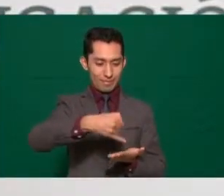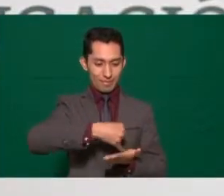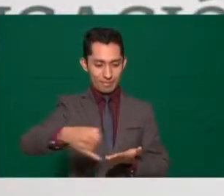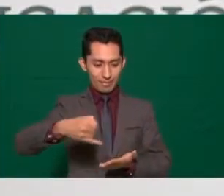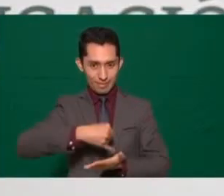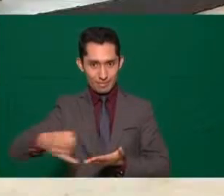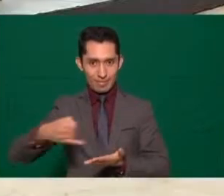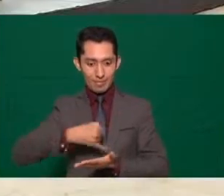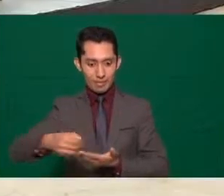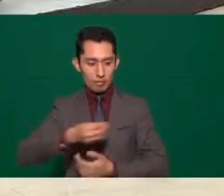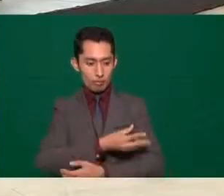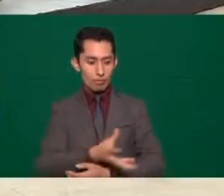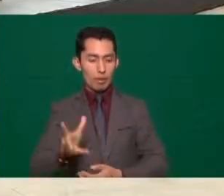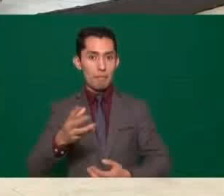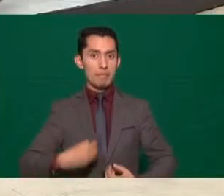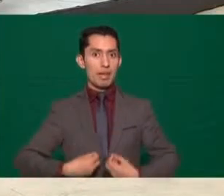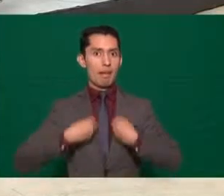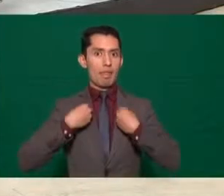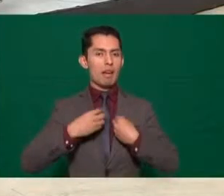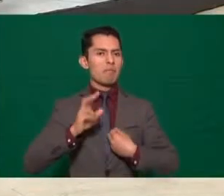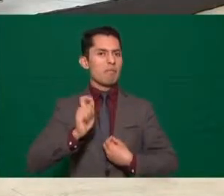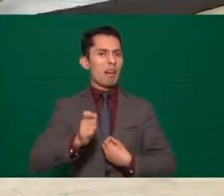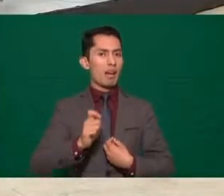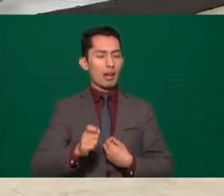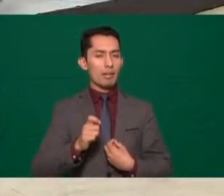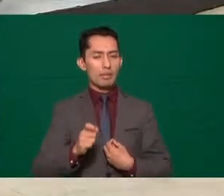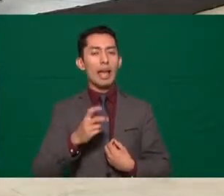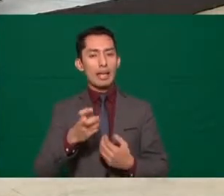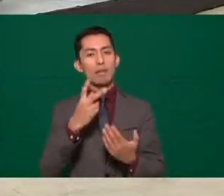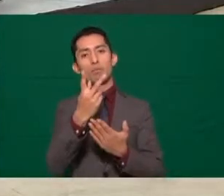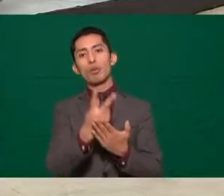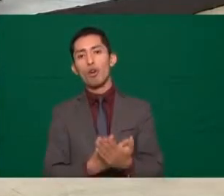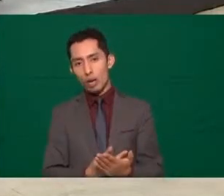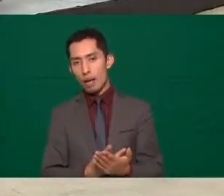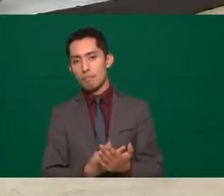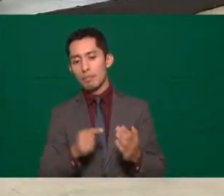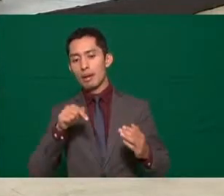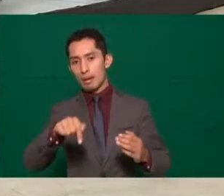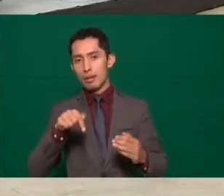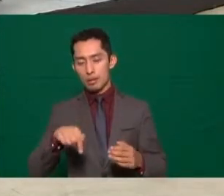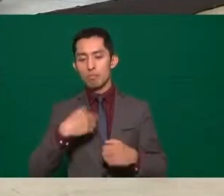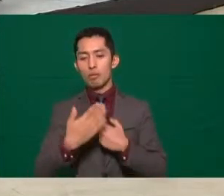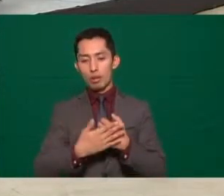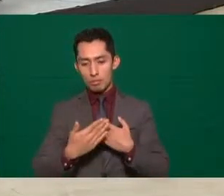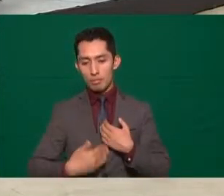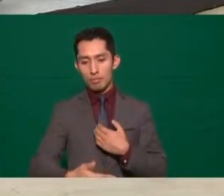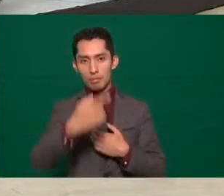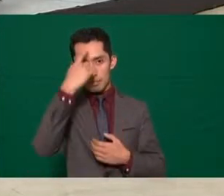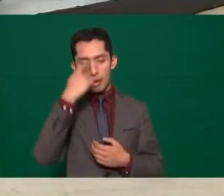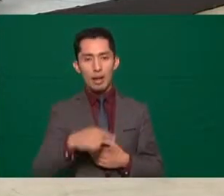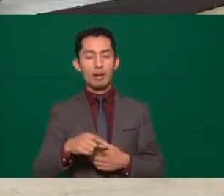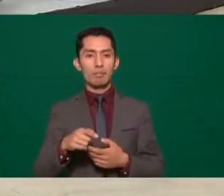Se va a aplicar este programa y se va a dar empleo